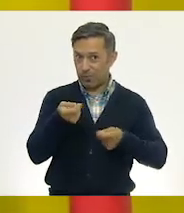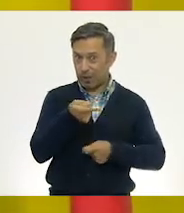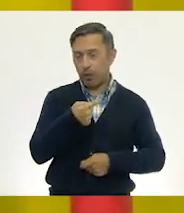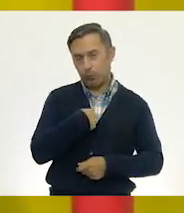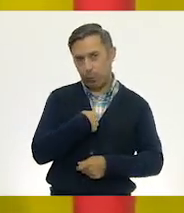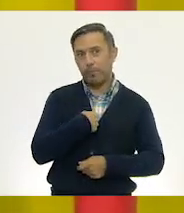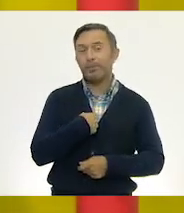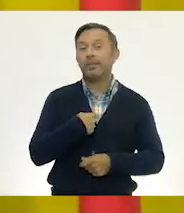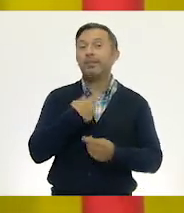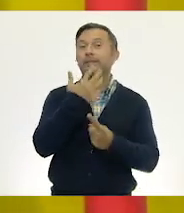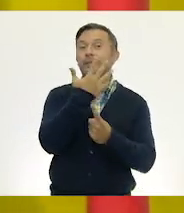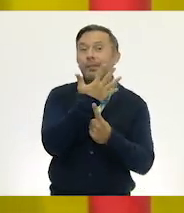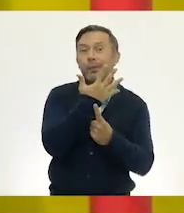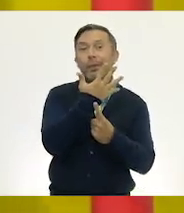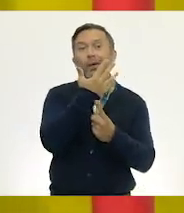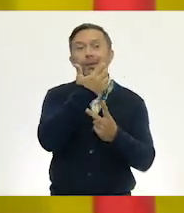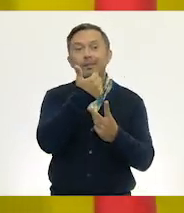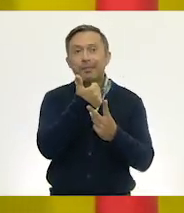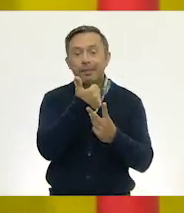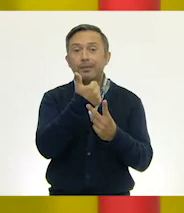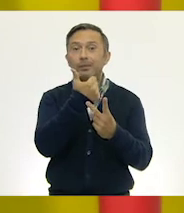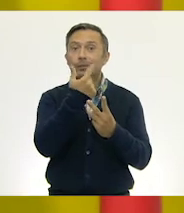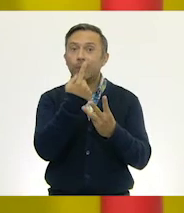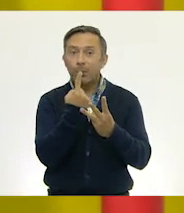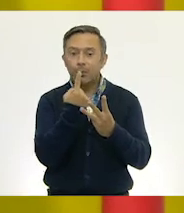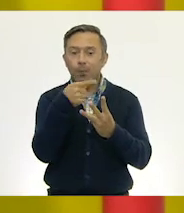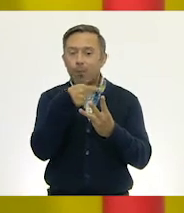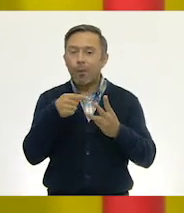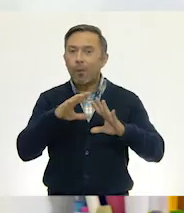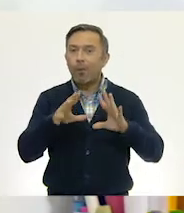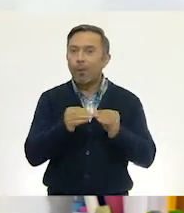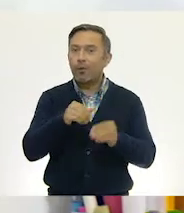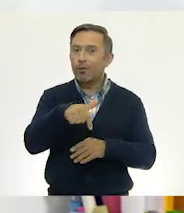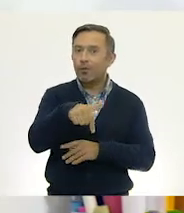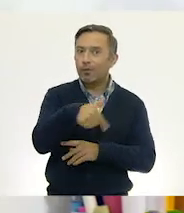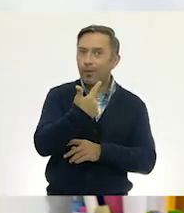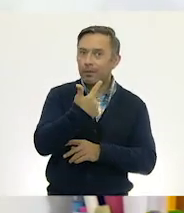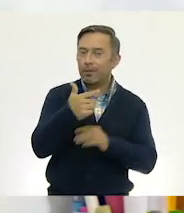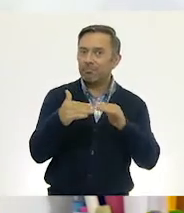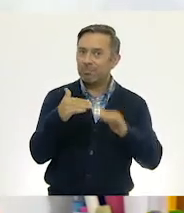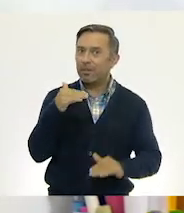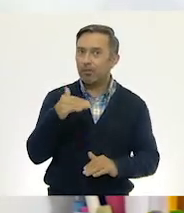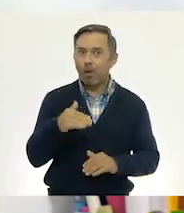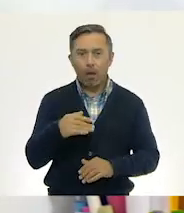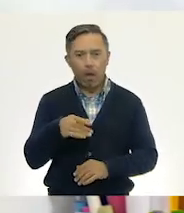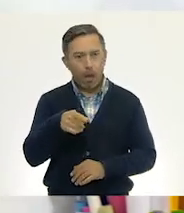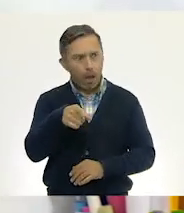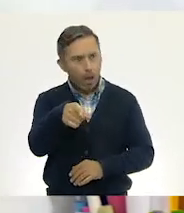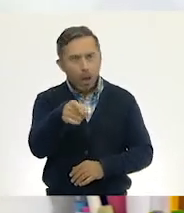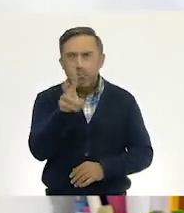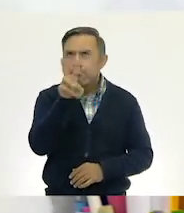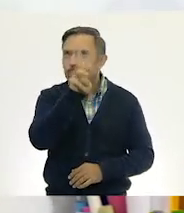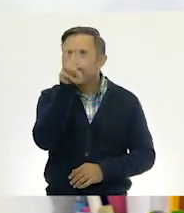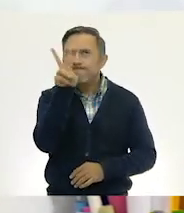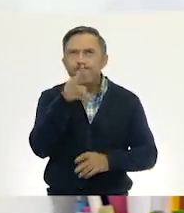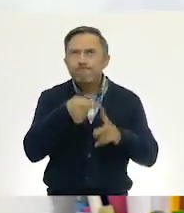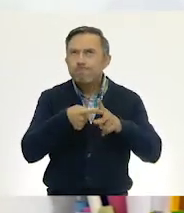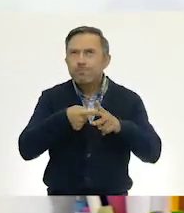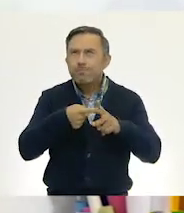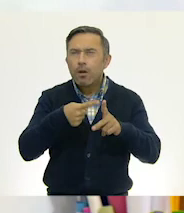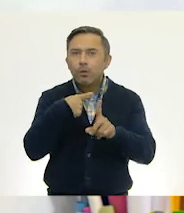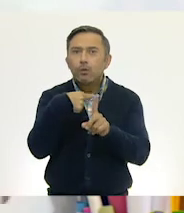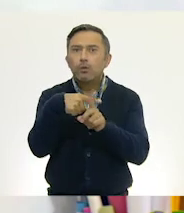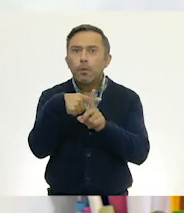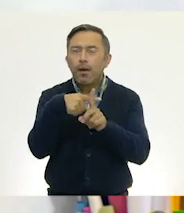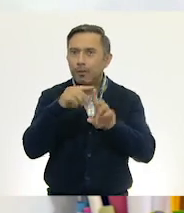6 más 1 que dan 12. O sea, estuvo haciendo sumas. Estuvo haciendo sumas para tratar de averiguar. Contó